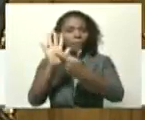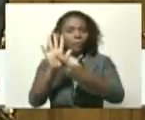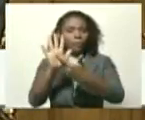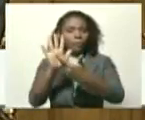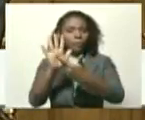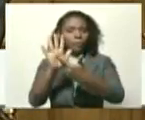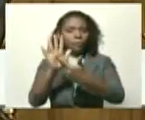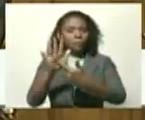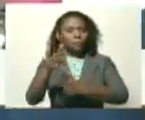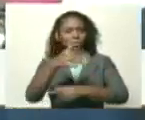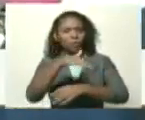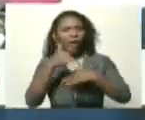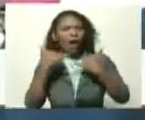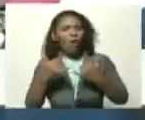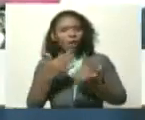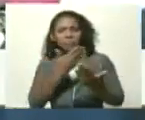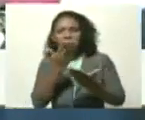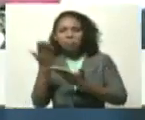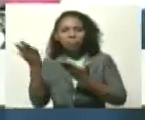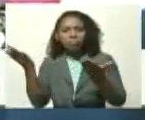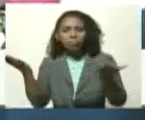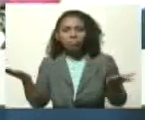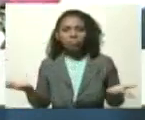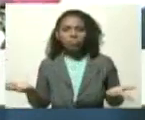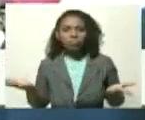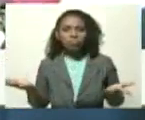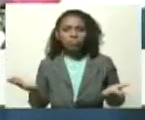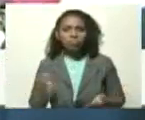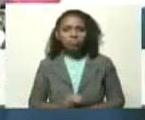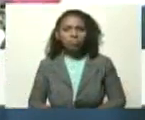¿Y dónde están ellos ahora?